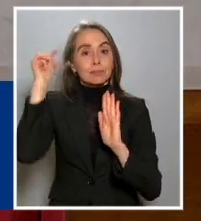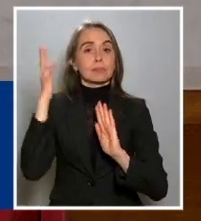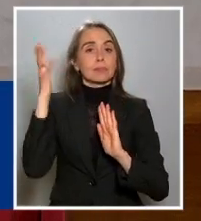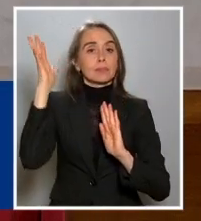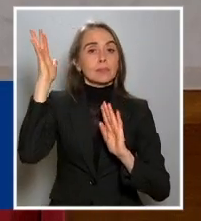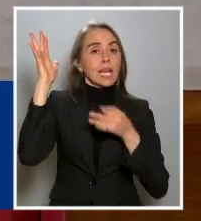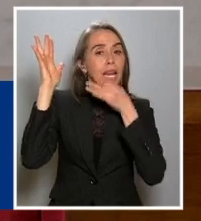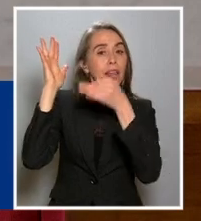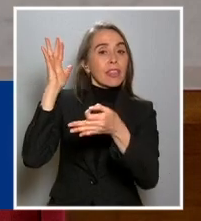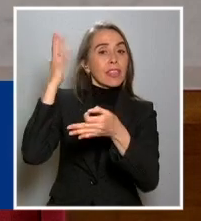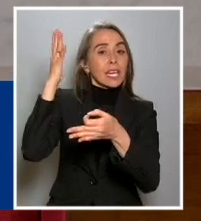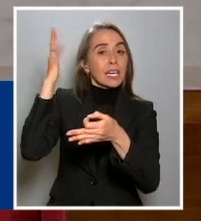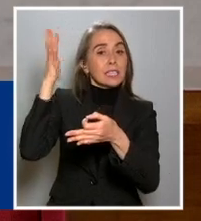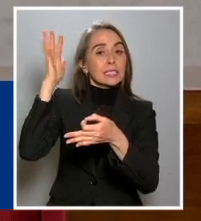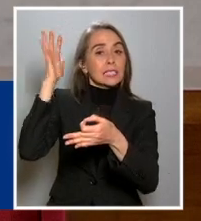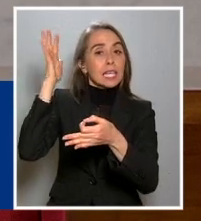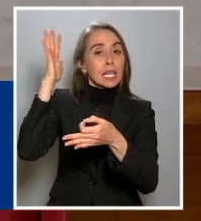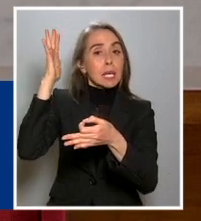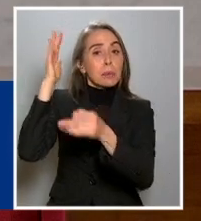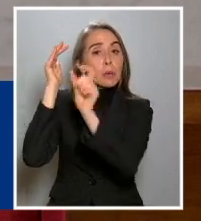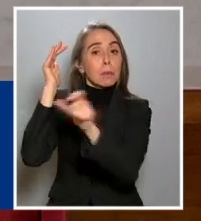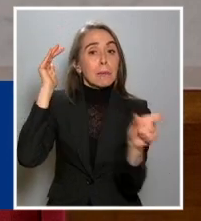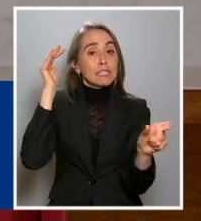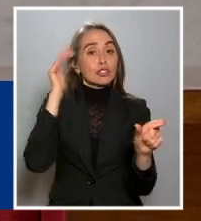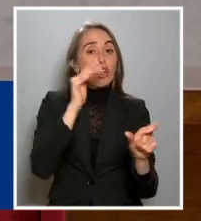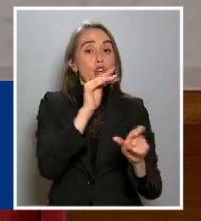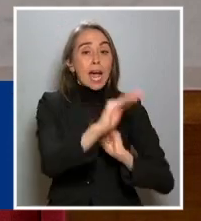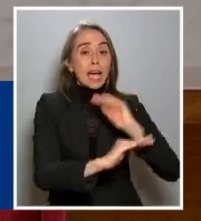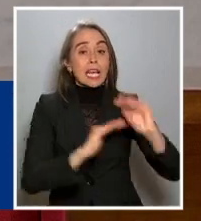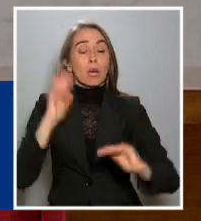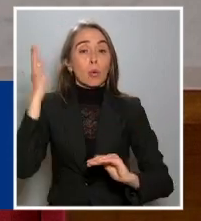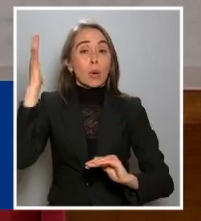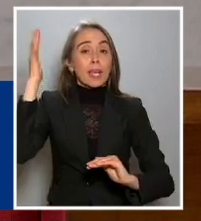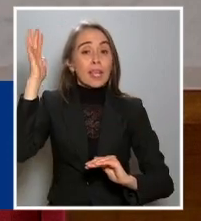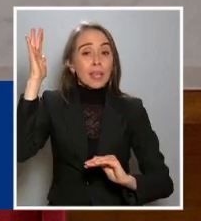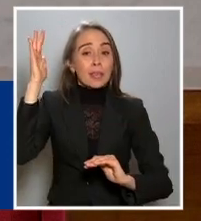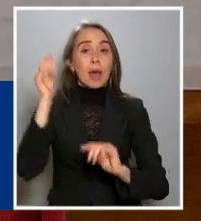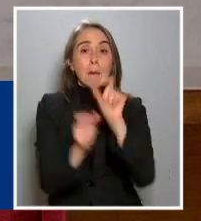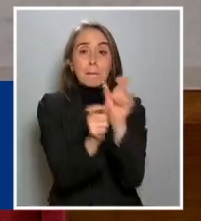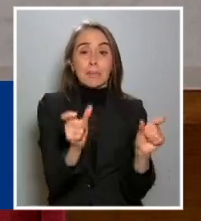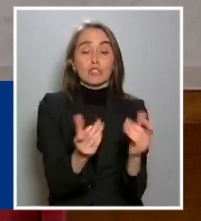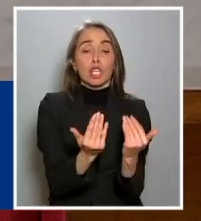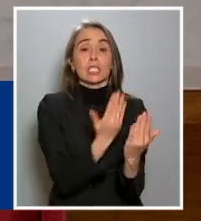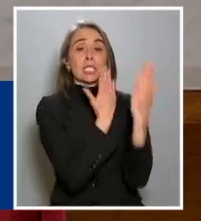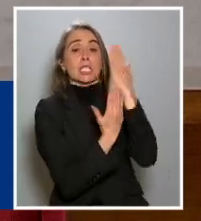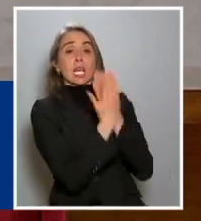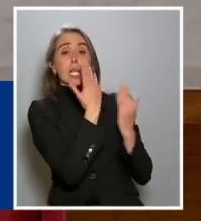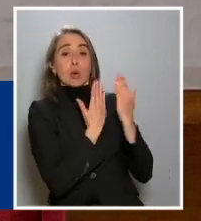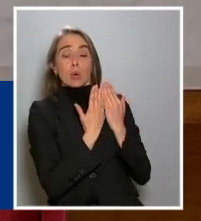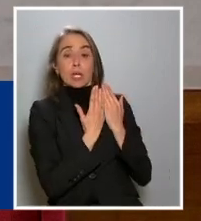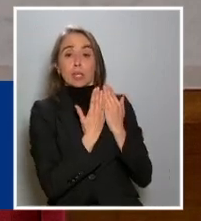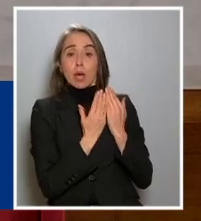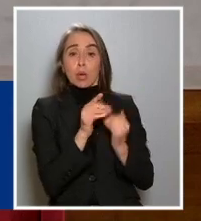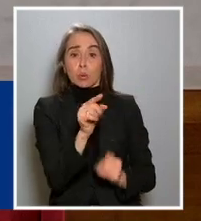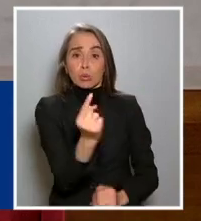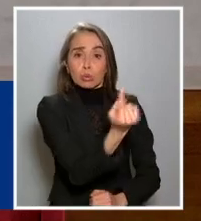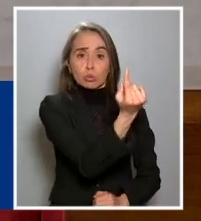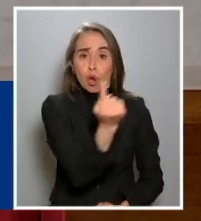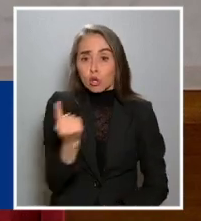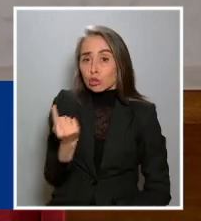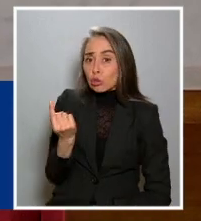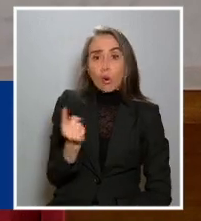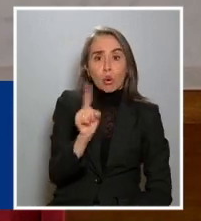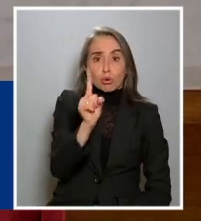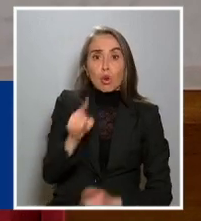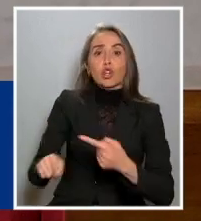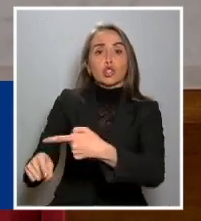le decimos a las personas cuidadoras y a quienes requieren de cuidado que no están solas, que